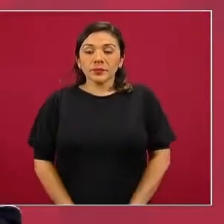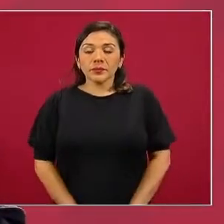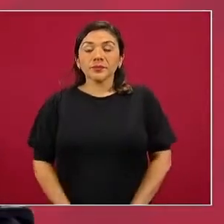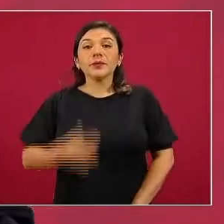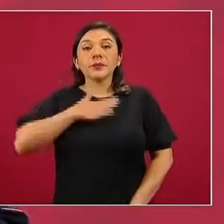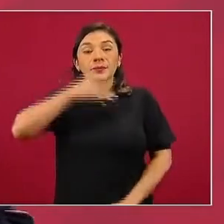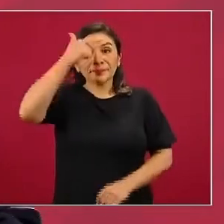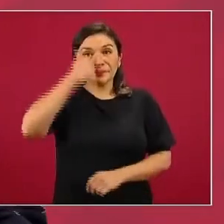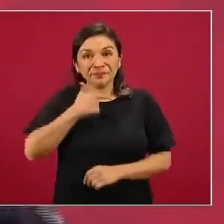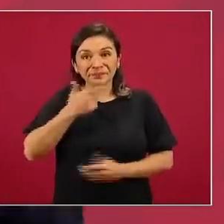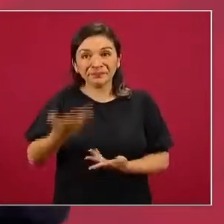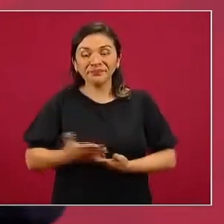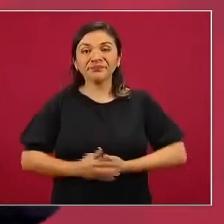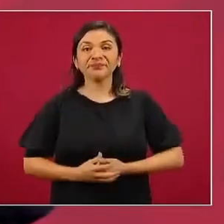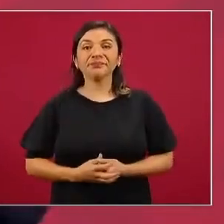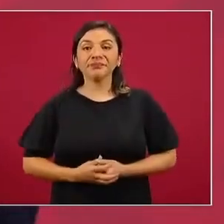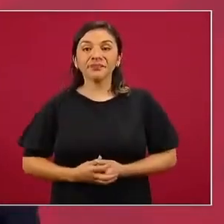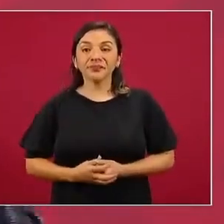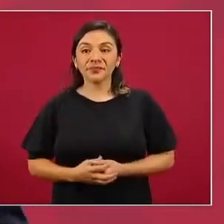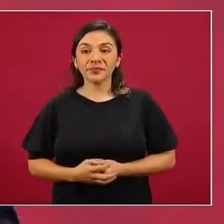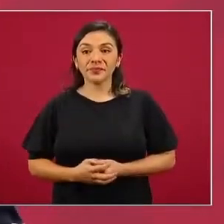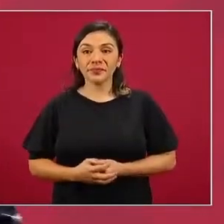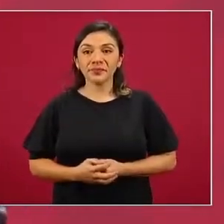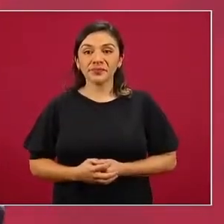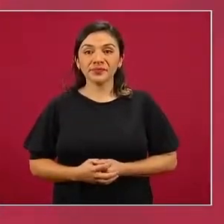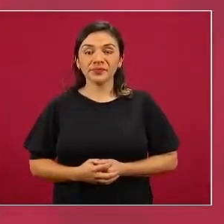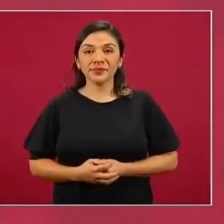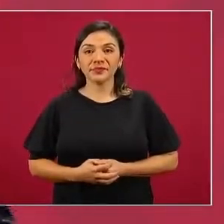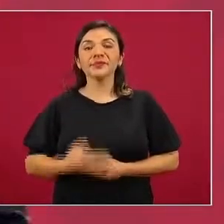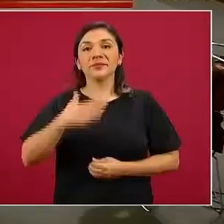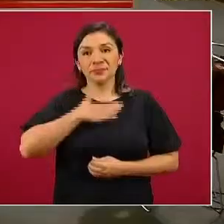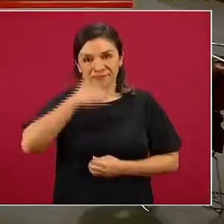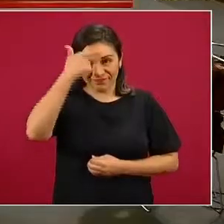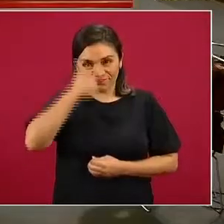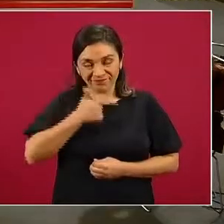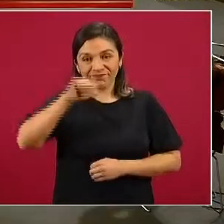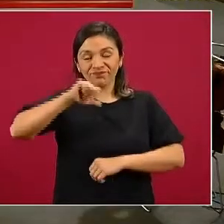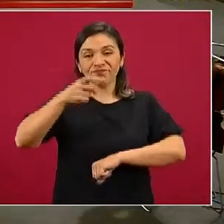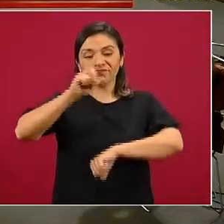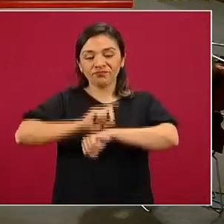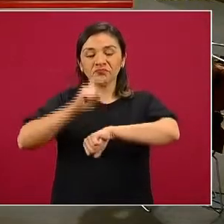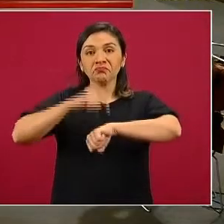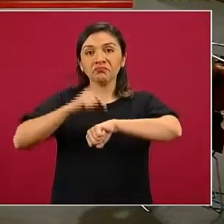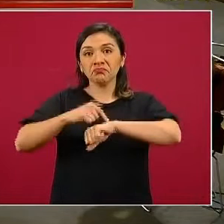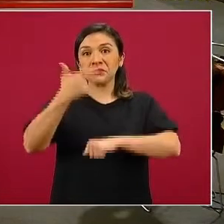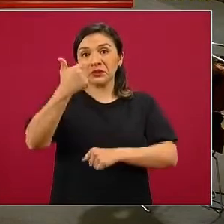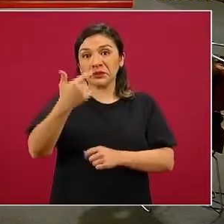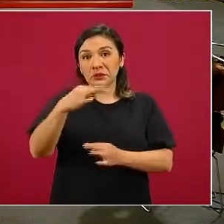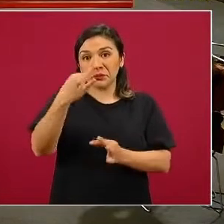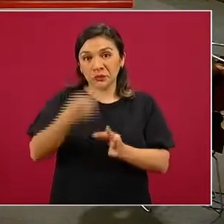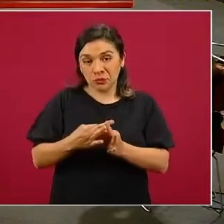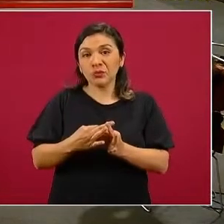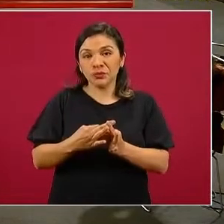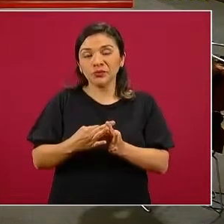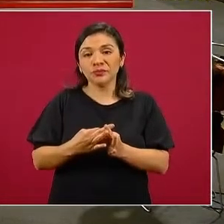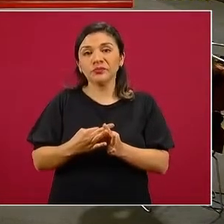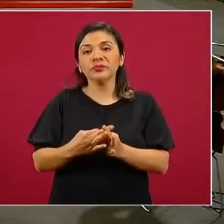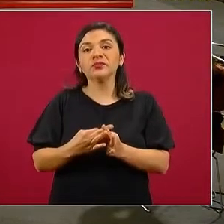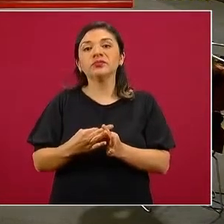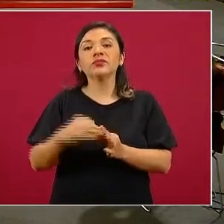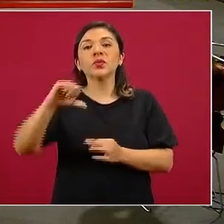Muy buenas noches. Buenas noches. Son las 19 horas en punto